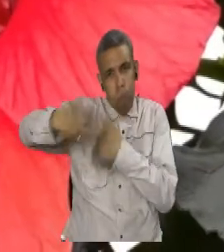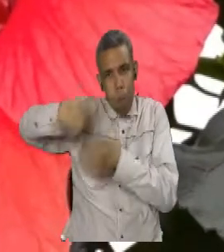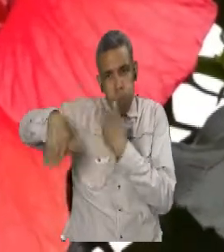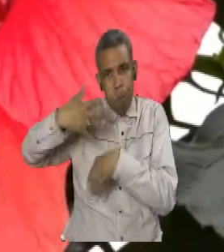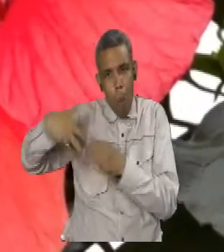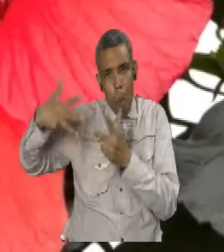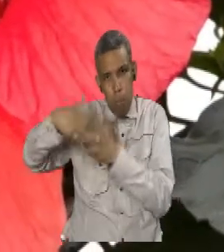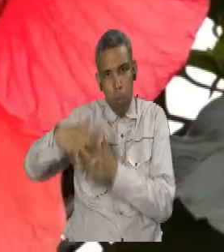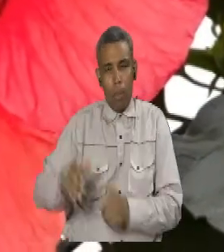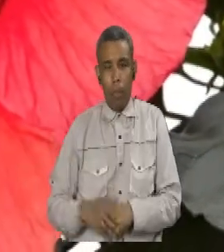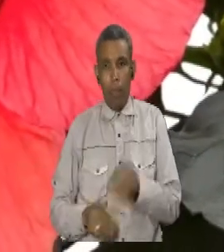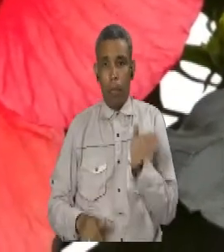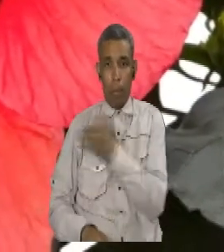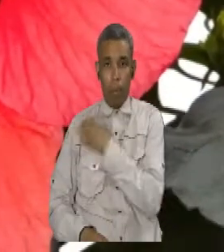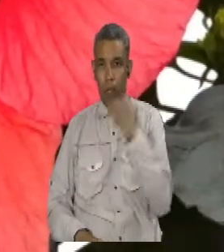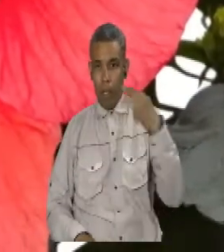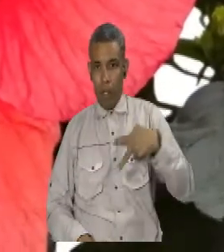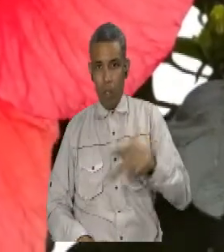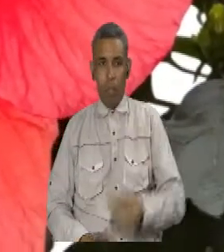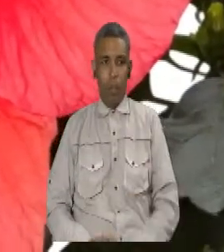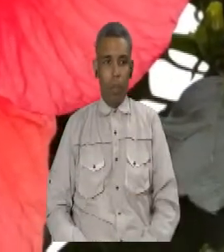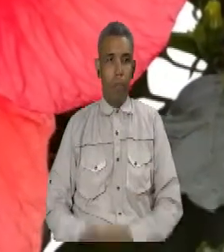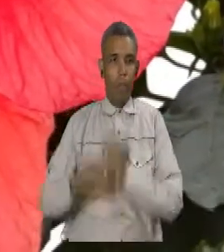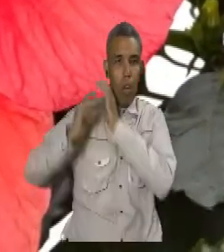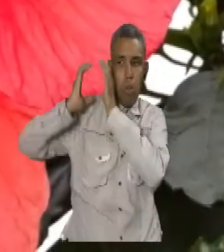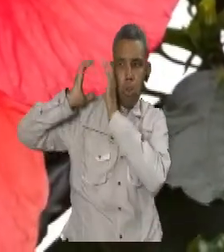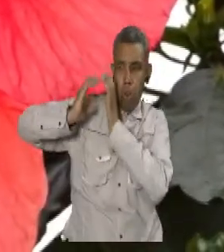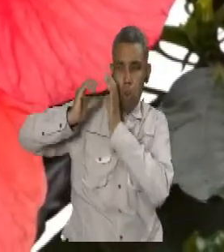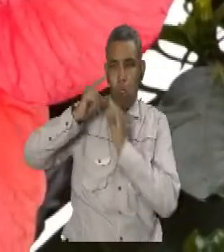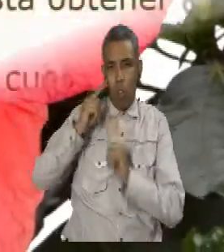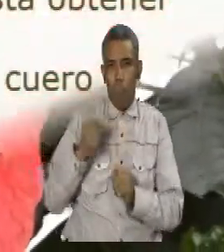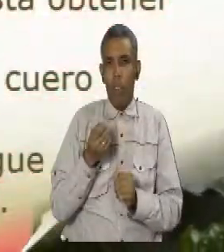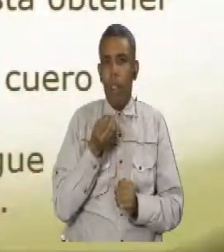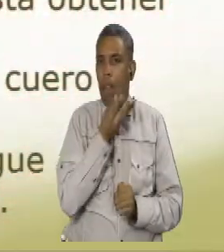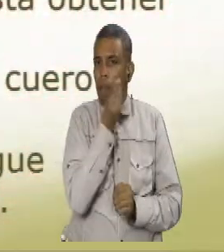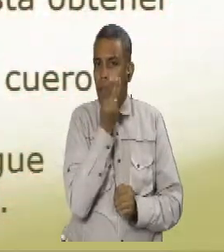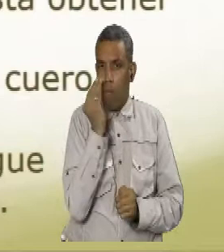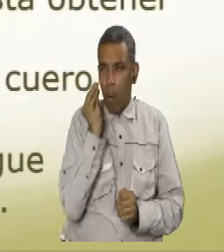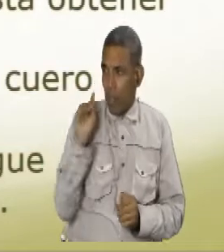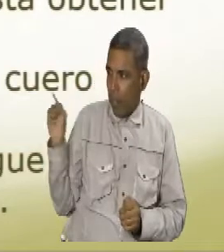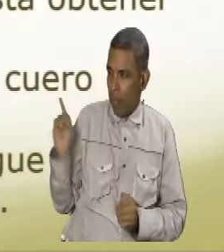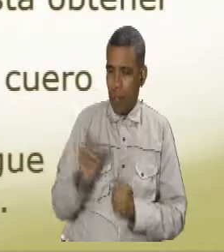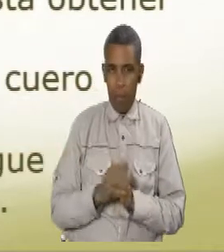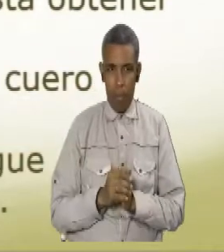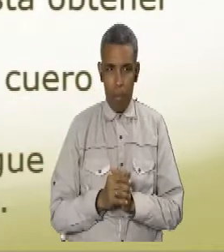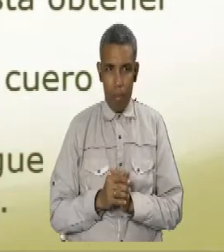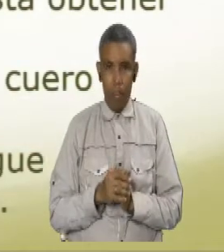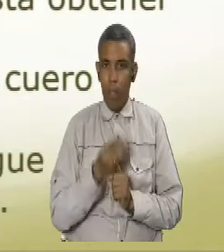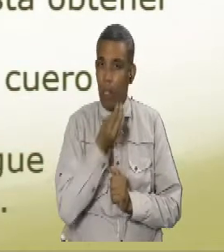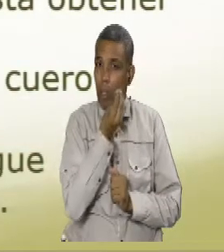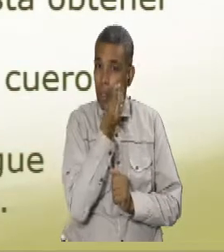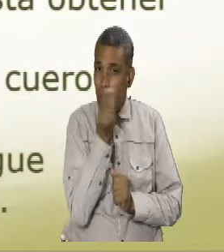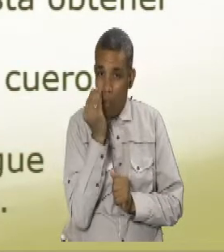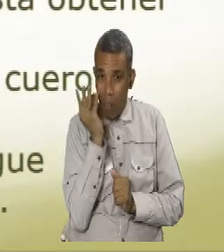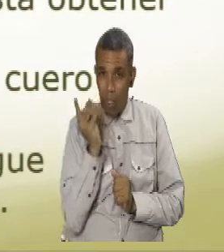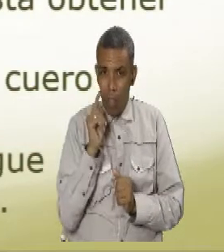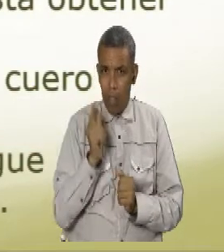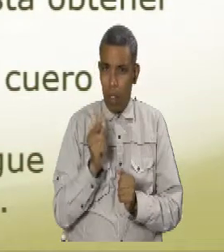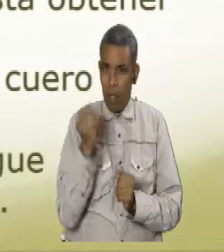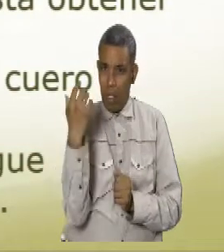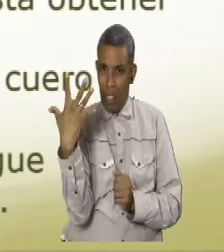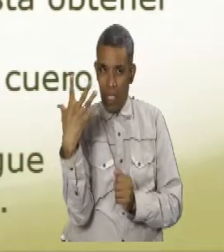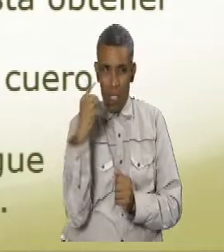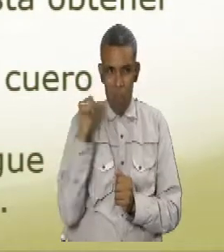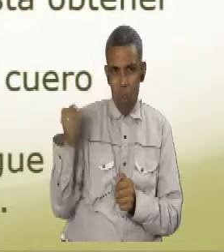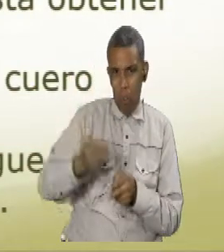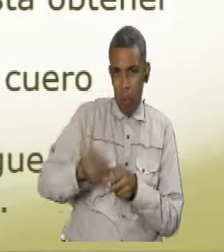Alopecia, segundo tratamiento, aceite de coco y flores de hibisco. Preparación. Triture 5 flores de hibisco en un recipiente. Añada